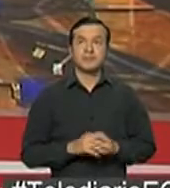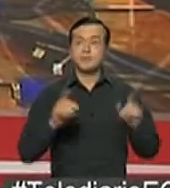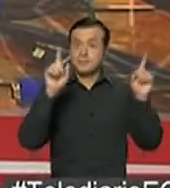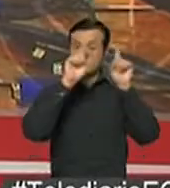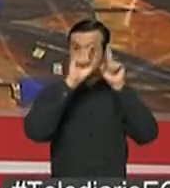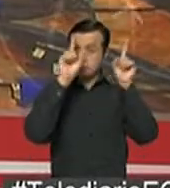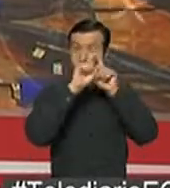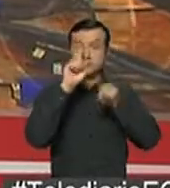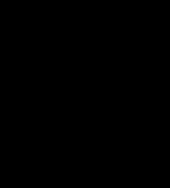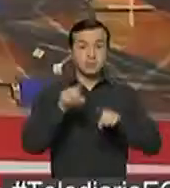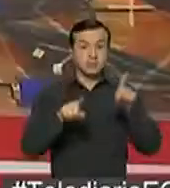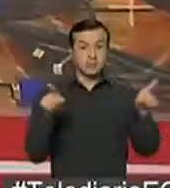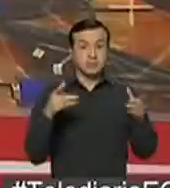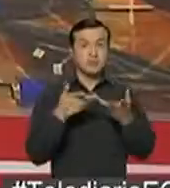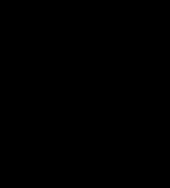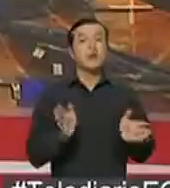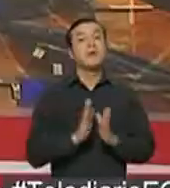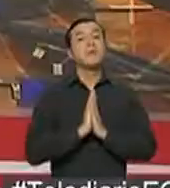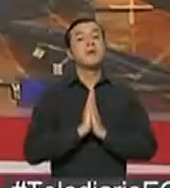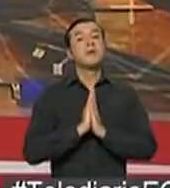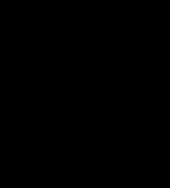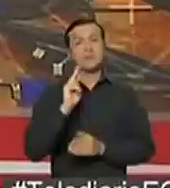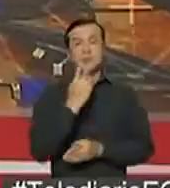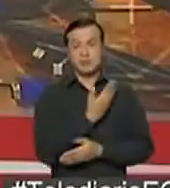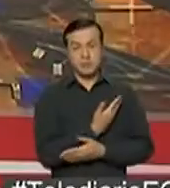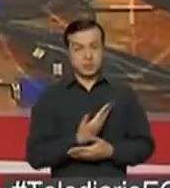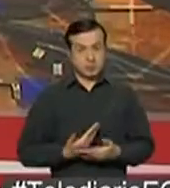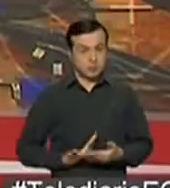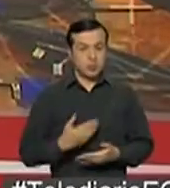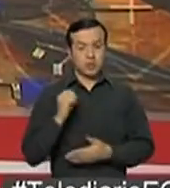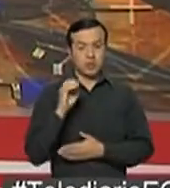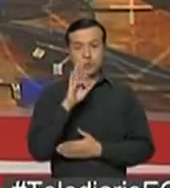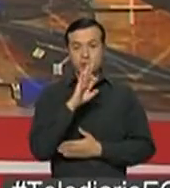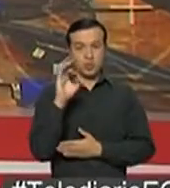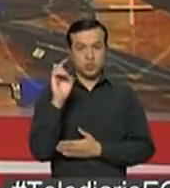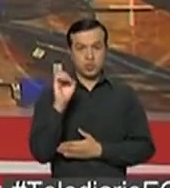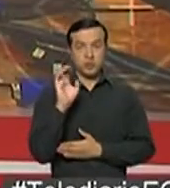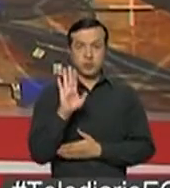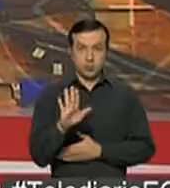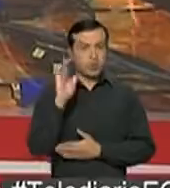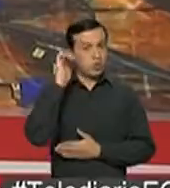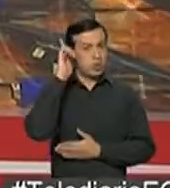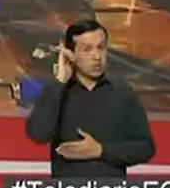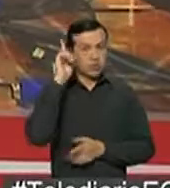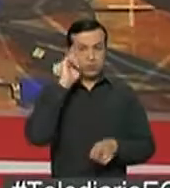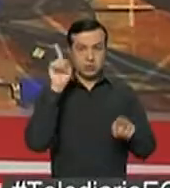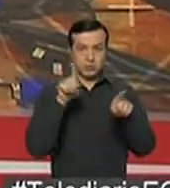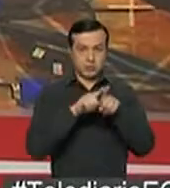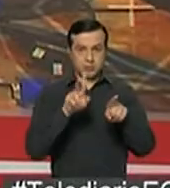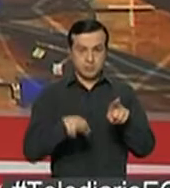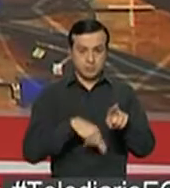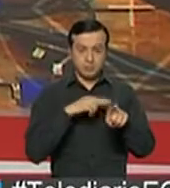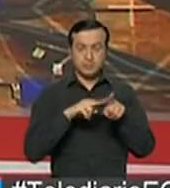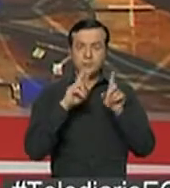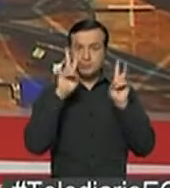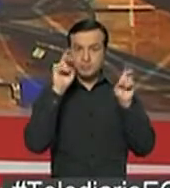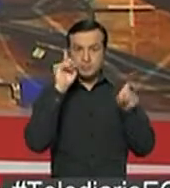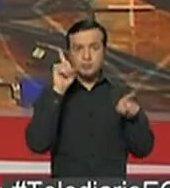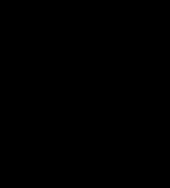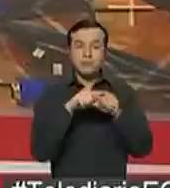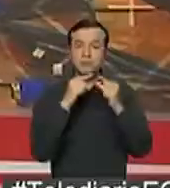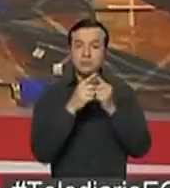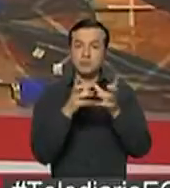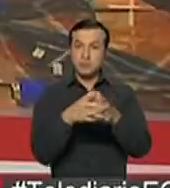Empresarios de varios gremios solicitan que el vicepresidente de la República, Otto Sonnenholzner, lidere un acuerdo nacional en conjunto con los